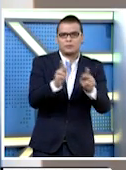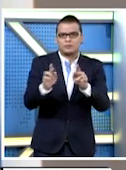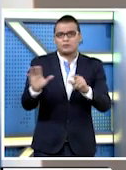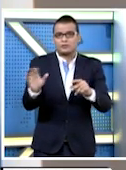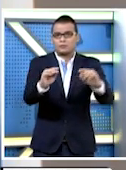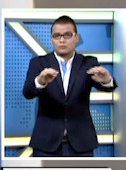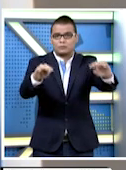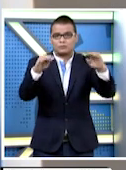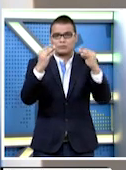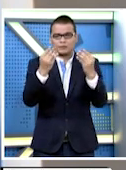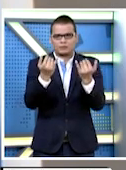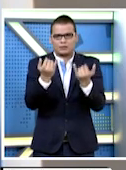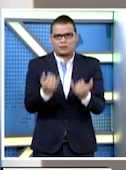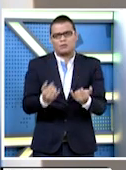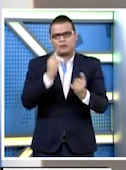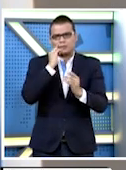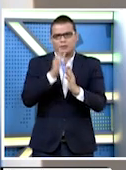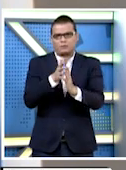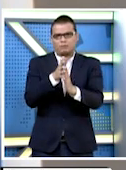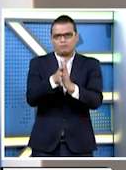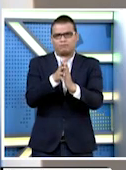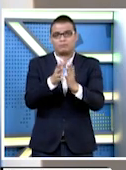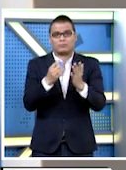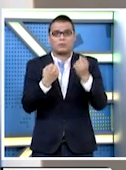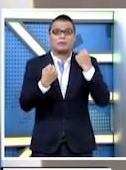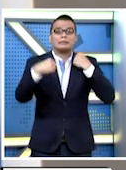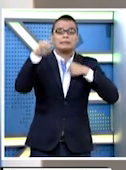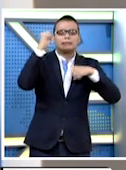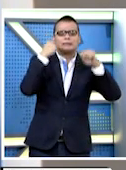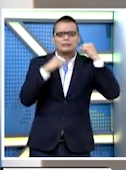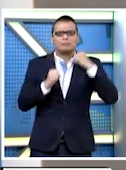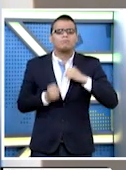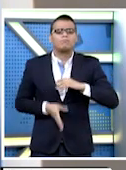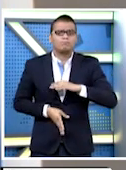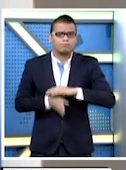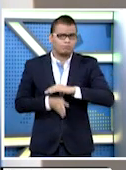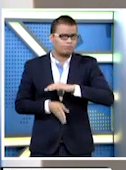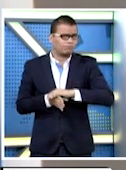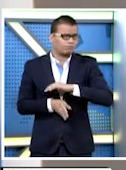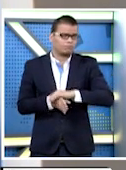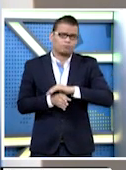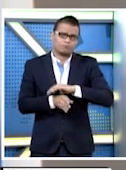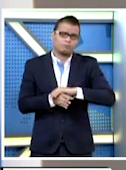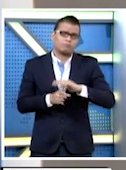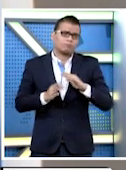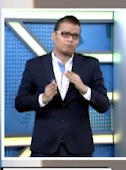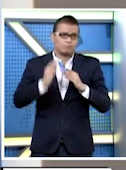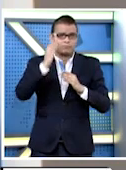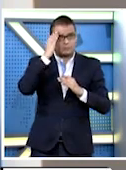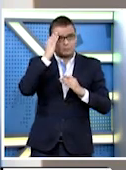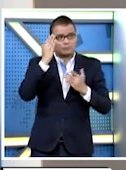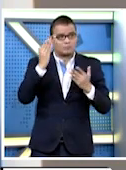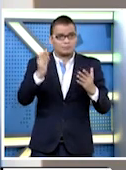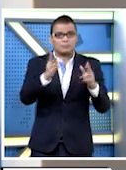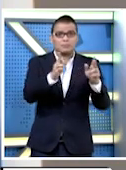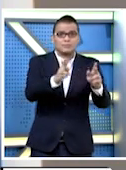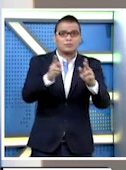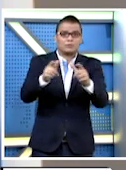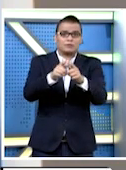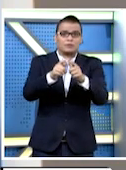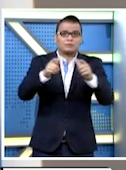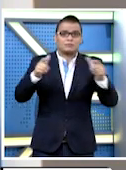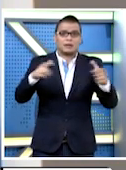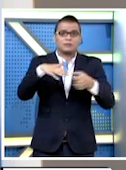nos escucha. Yo realmente no estoy tranquilo. Estoy muy preocupado por la salud y la vida de los ciudadanos de